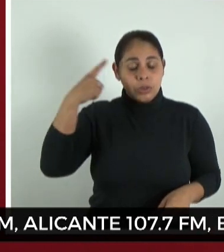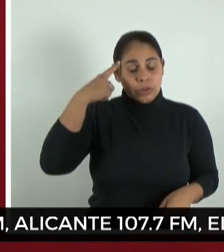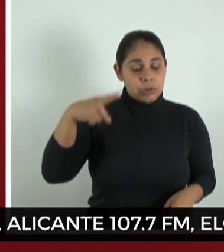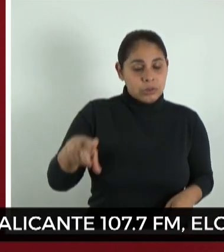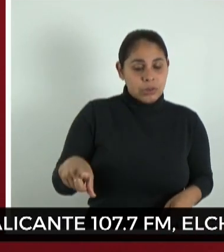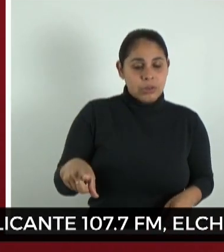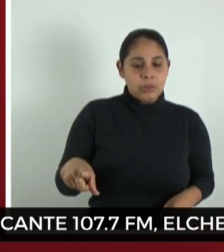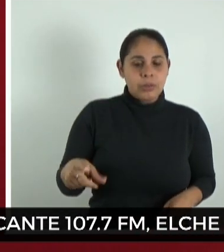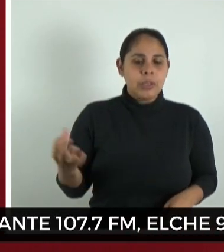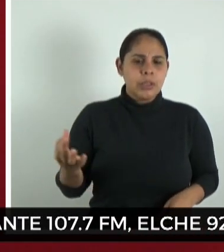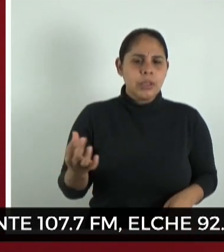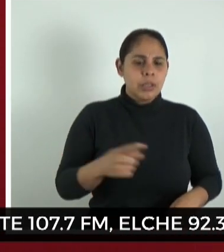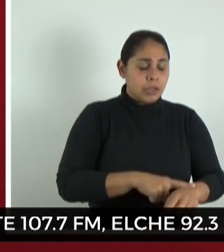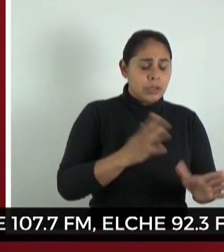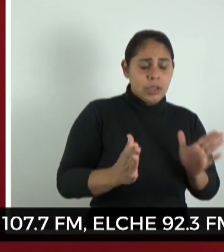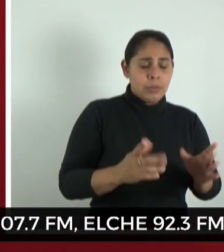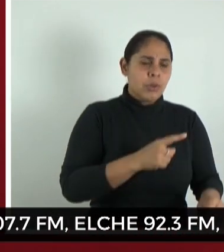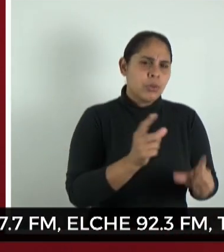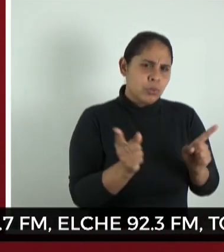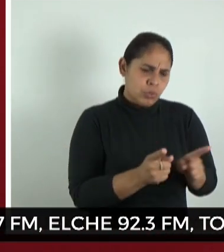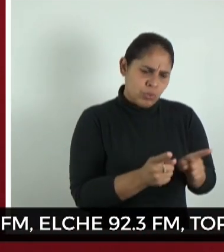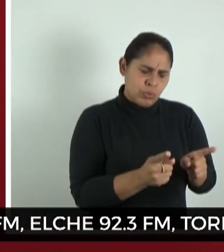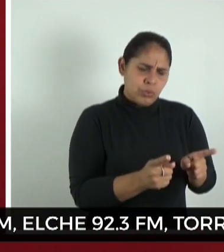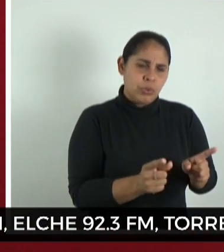que un poco de tiempo.